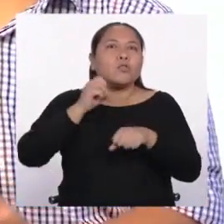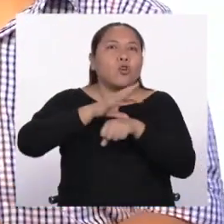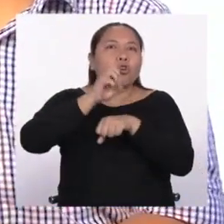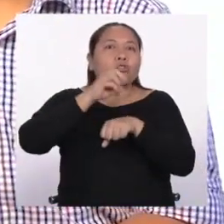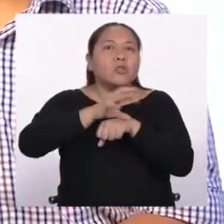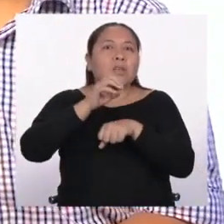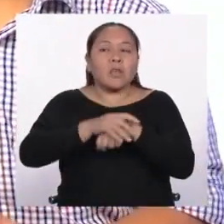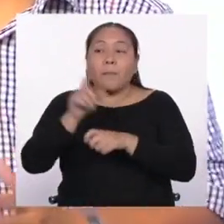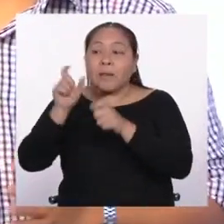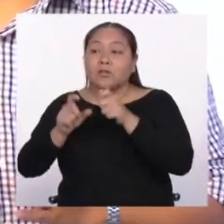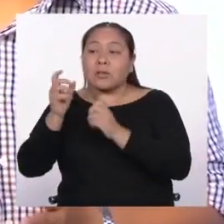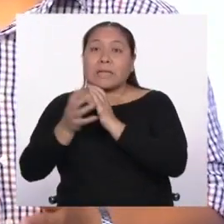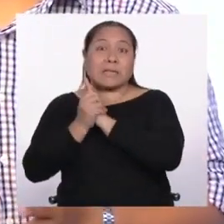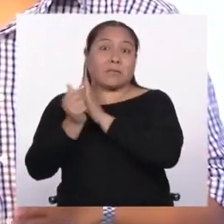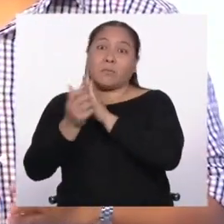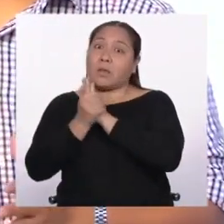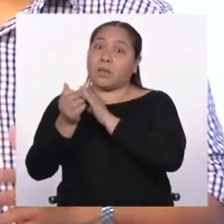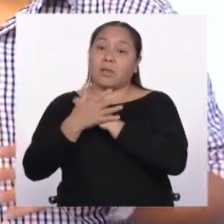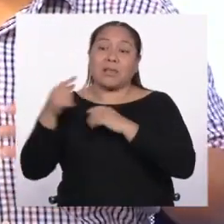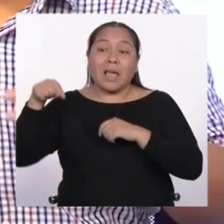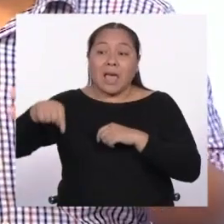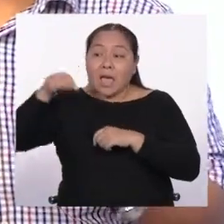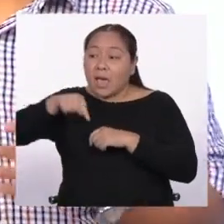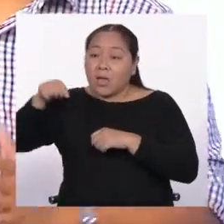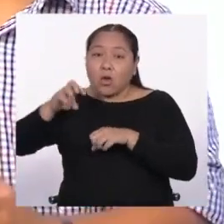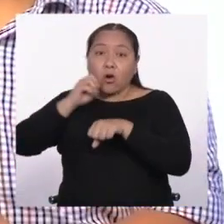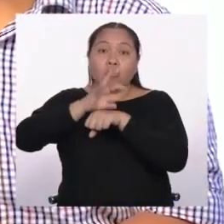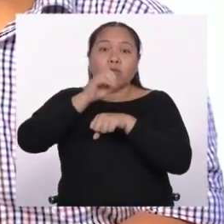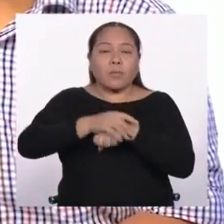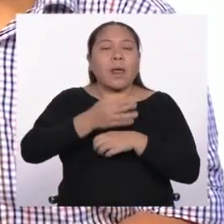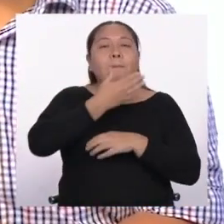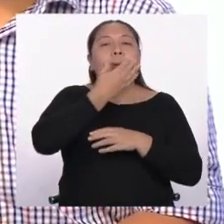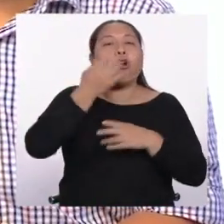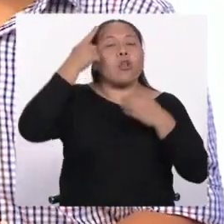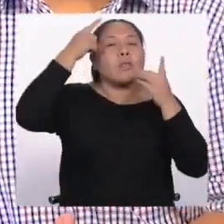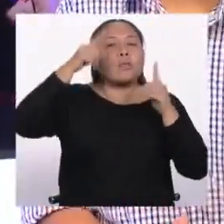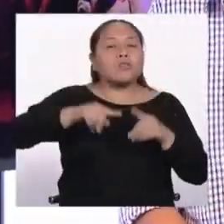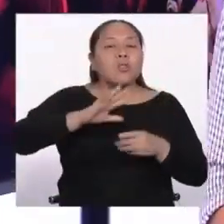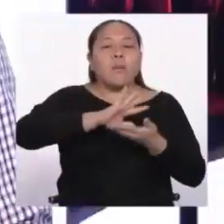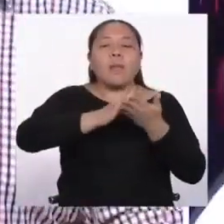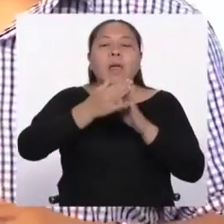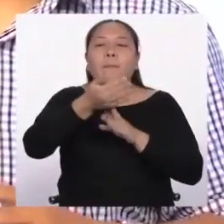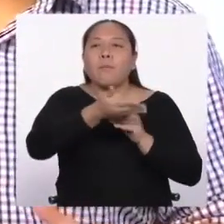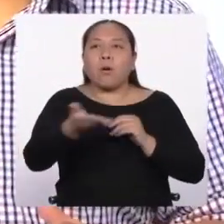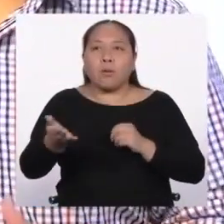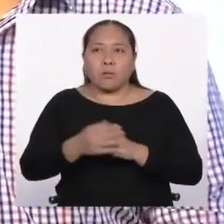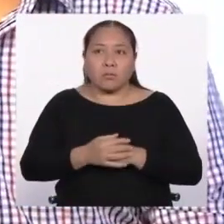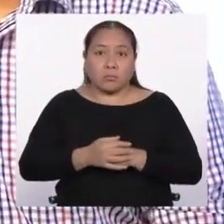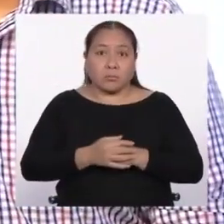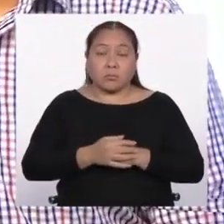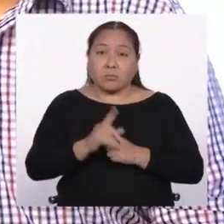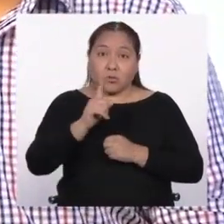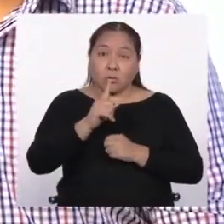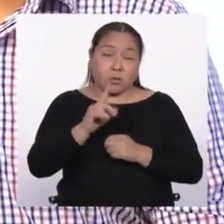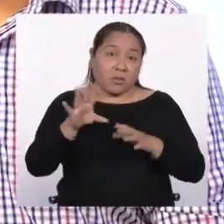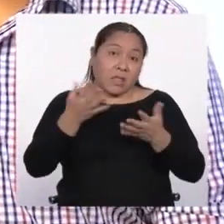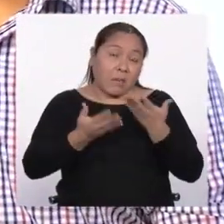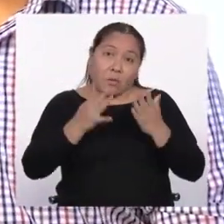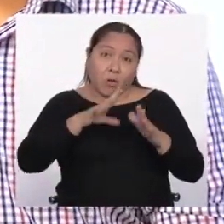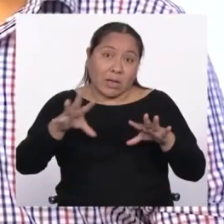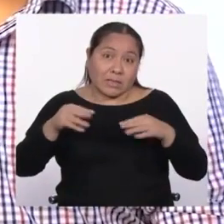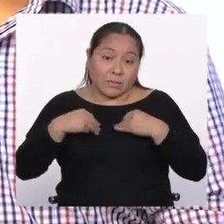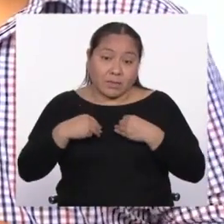gente experimentada que lo aconsejaba para que tome las mejores decisiones para su pueblo. Y aunque no lo creas, en el